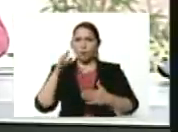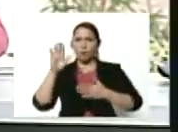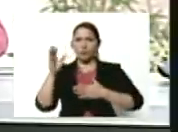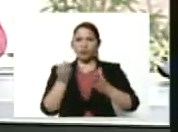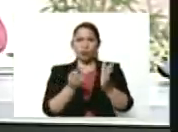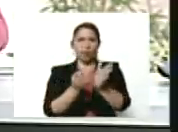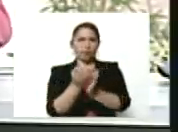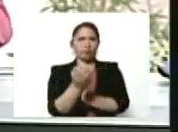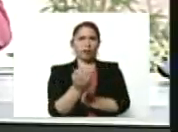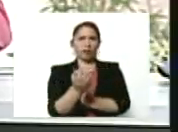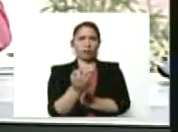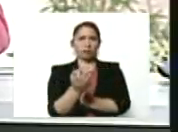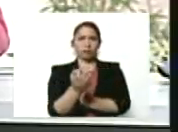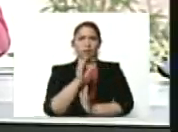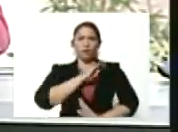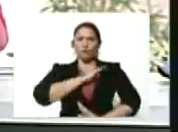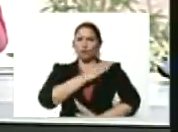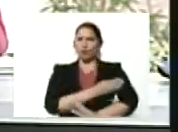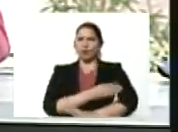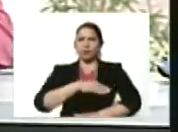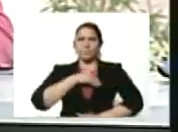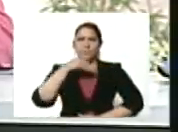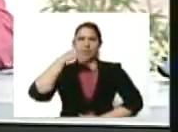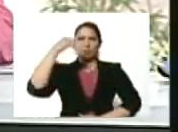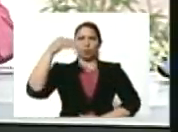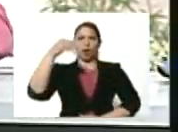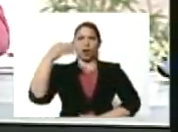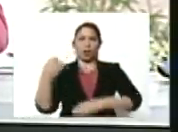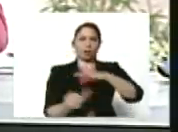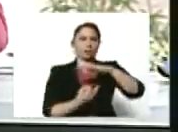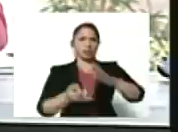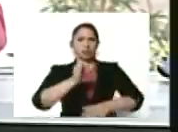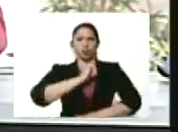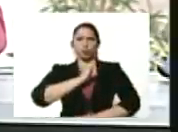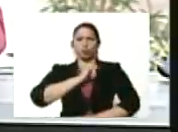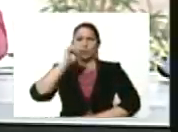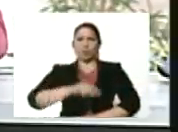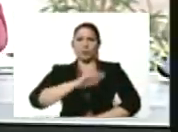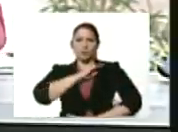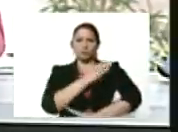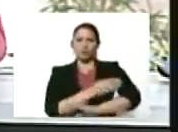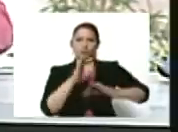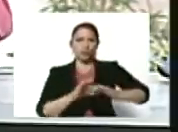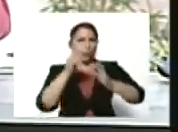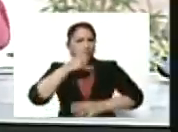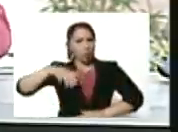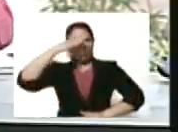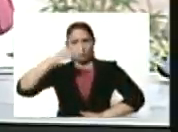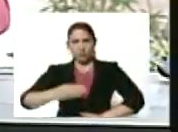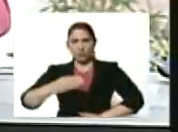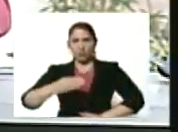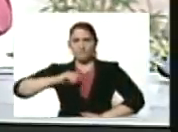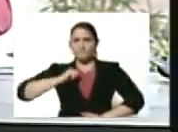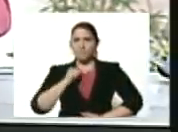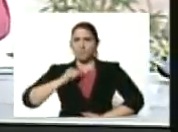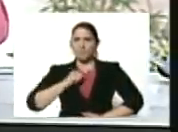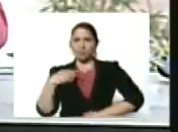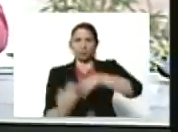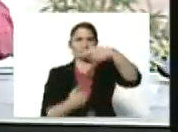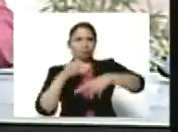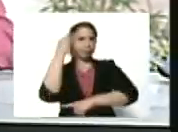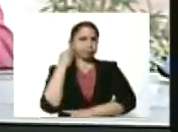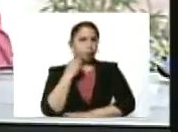lealtad, la fuerza espiritual e institucional de la poderosa Unión Cívico-Militar-Policial de la